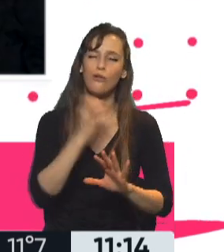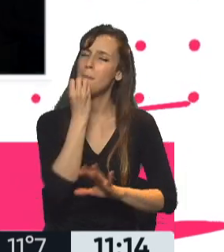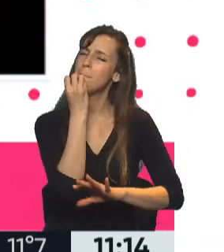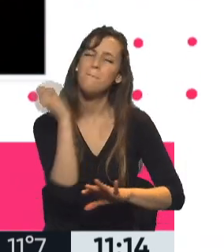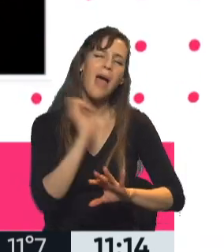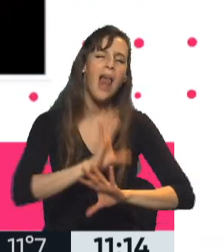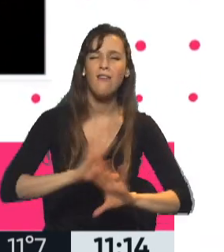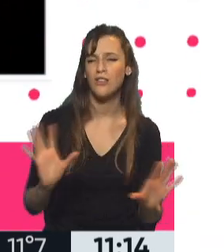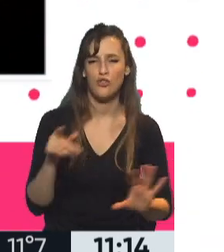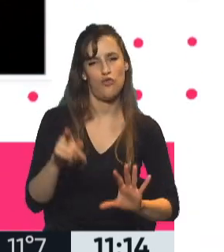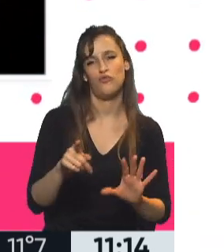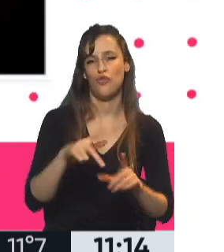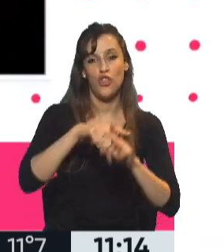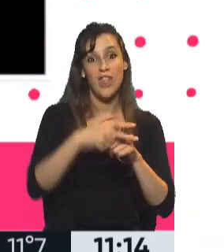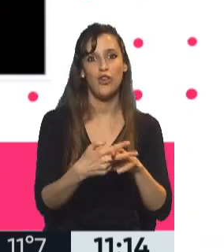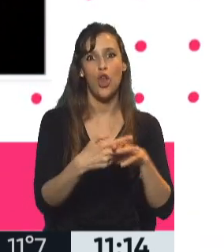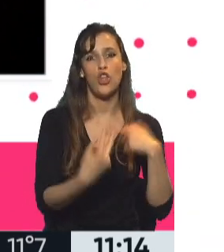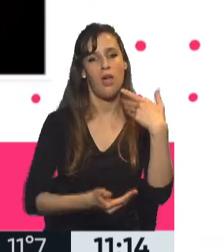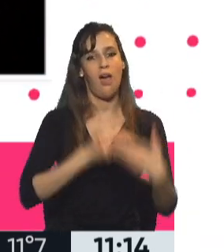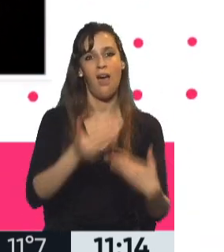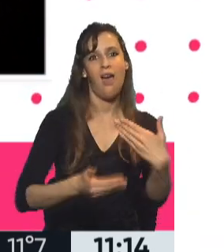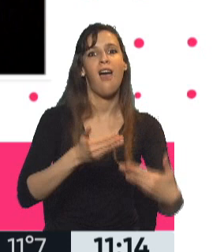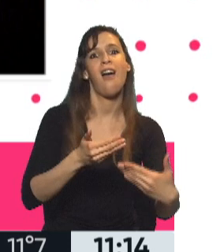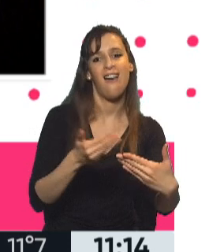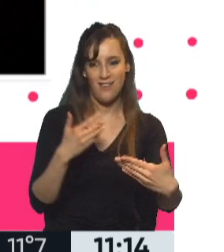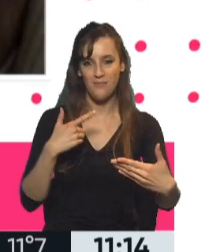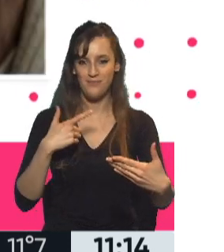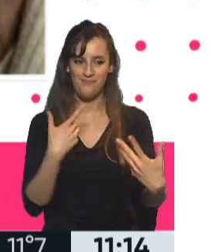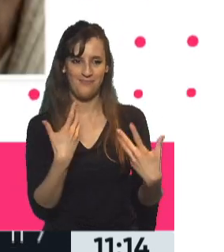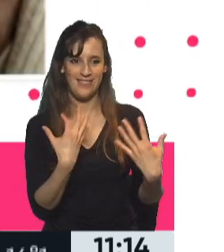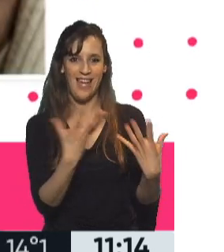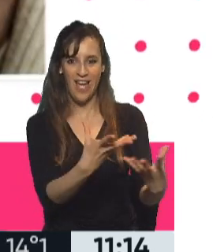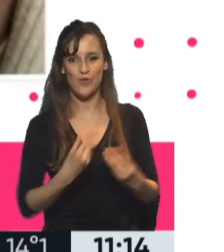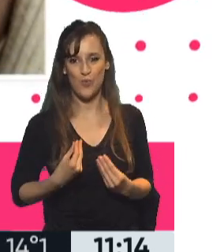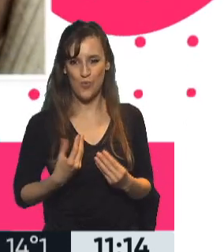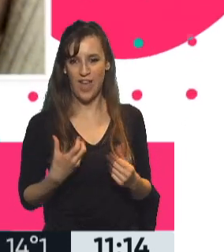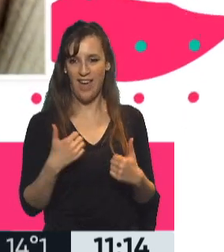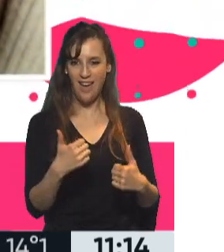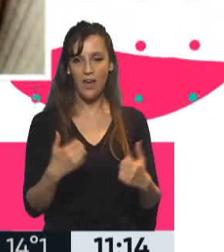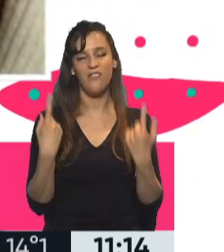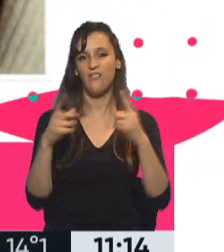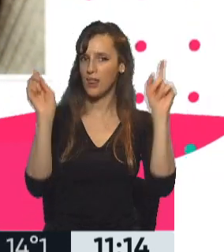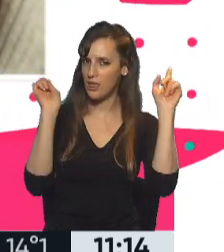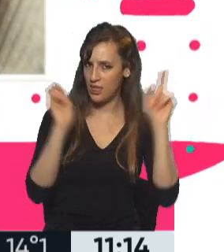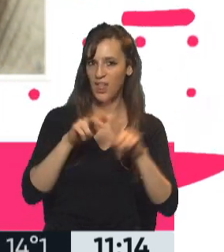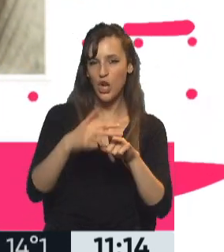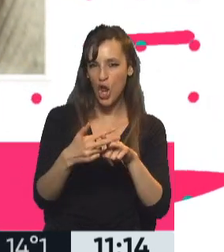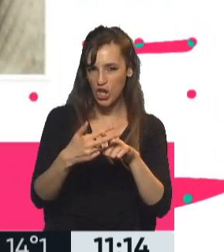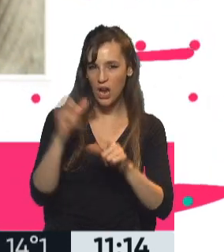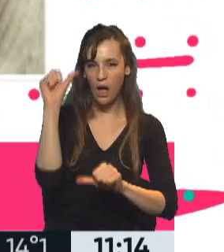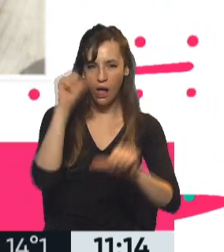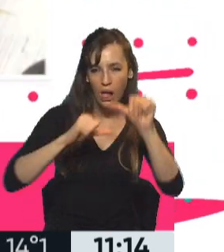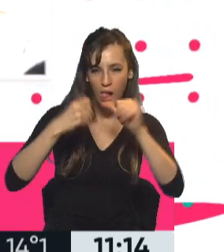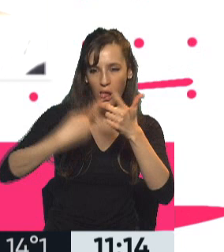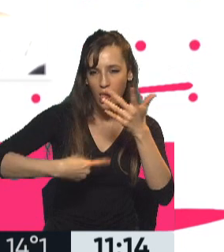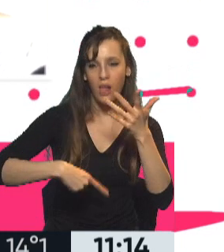cuando se pone en contra del hombre y en 10 segundos te pueden destruir una ciudad a 5.000 kilómetros de distancia. Ahora, puesta al